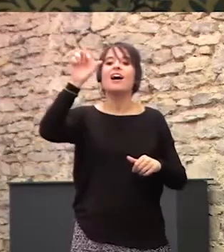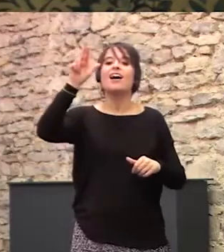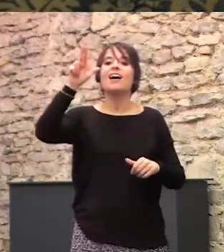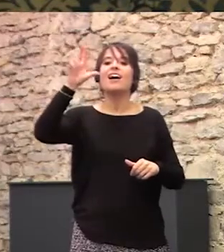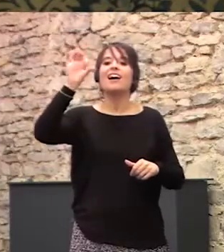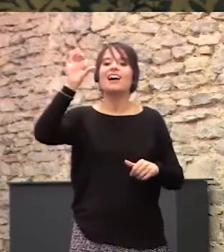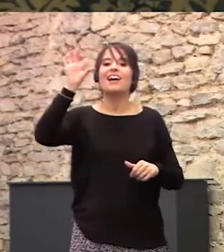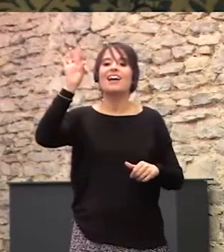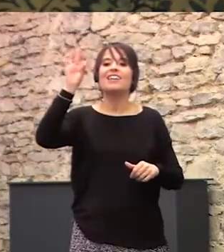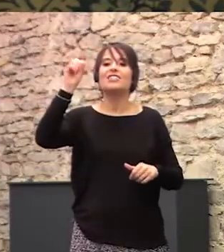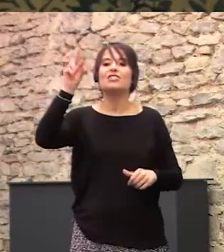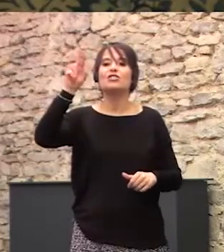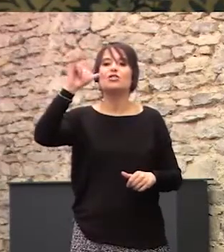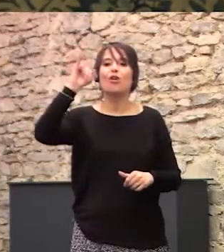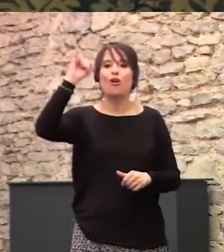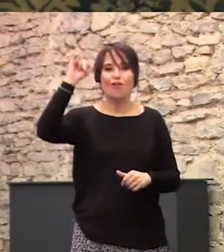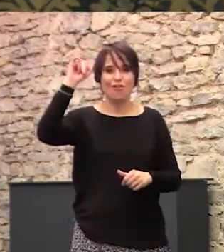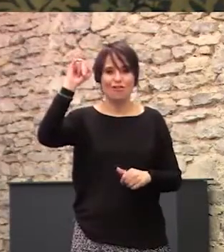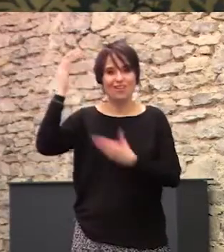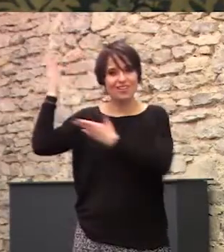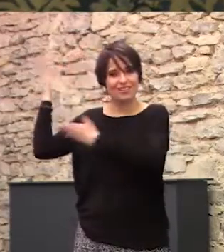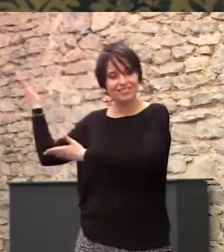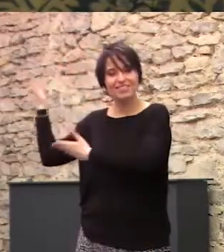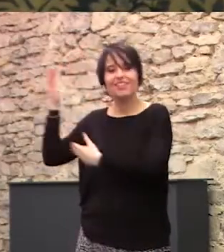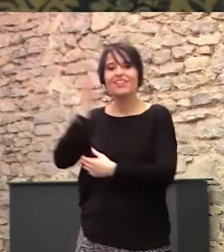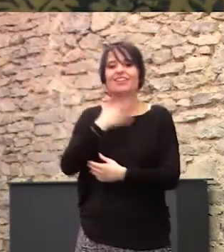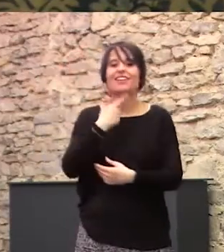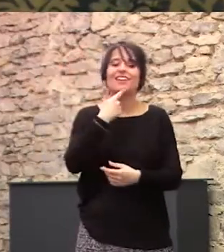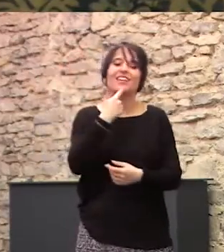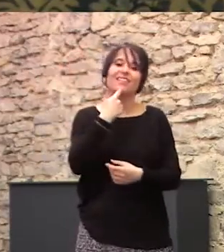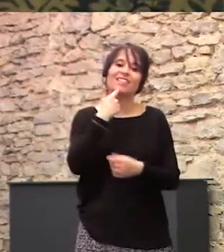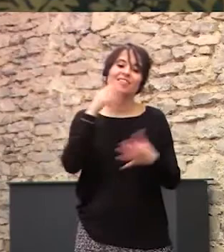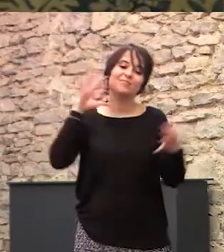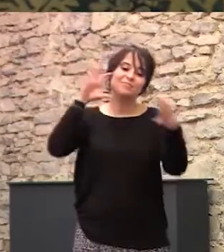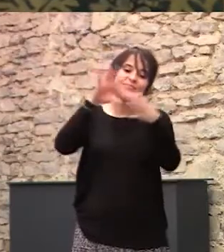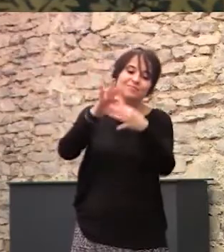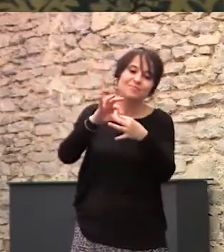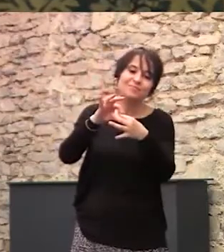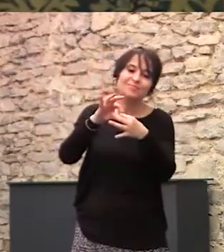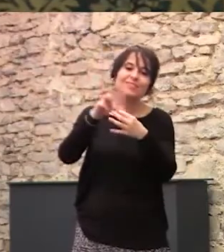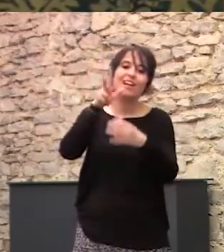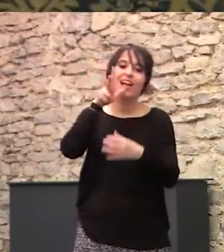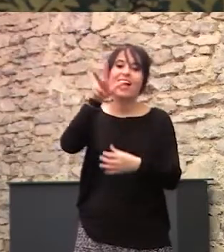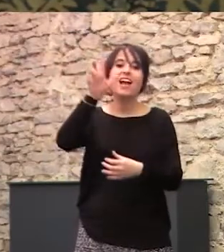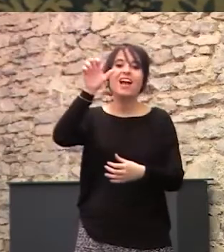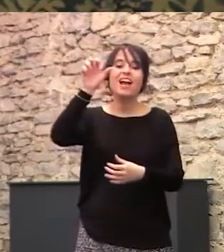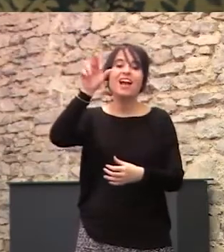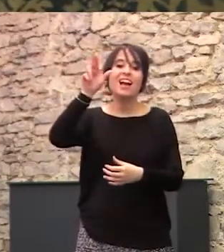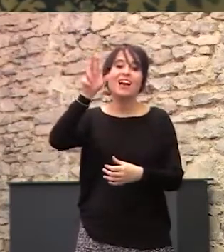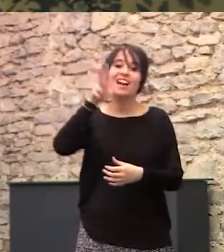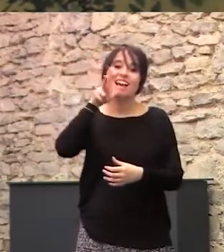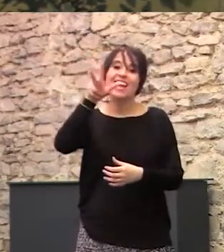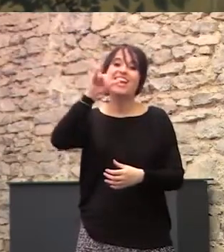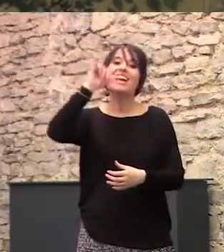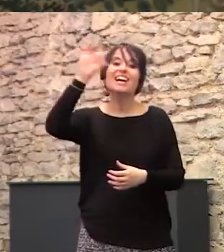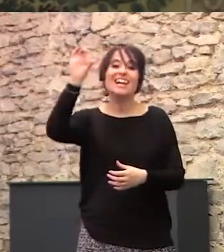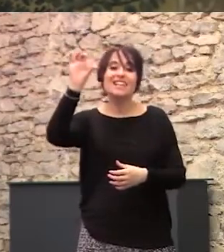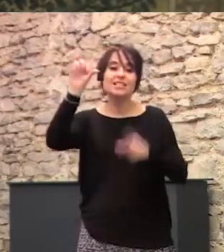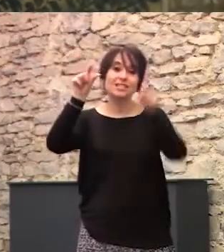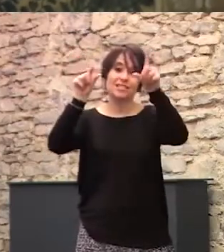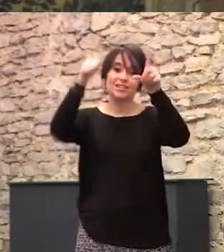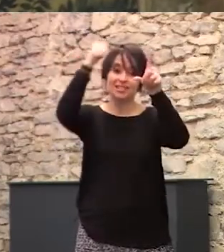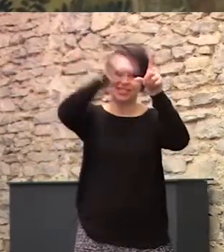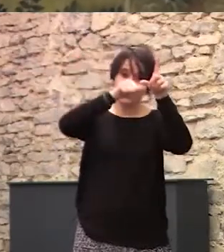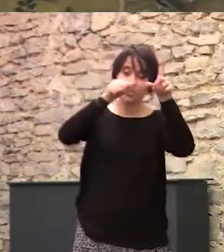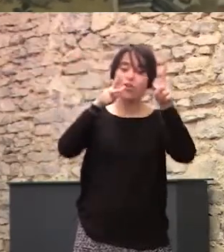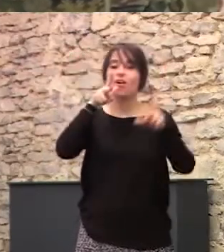entre history y Hood Story, refiriéndose al pronombre de his, que es de él, y her, ella. Entonces,